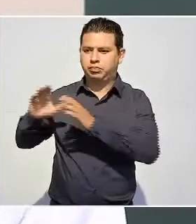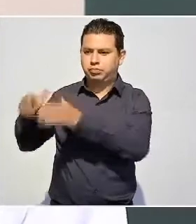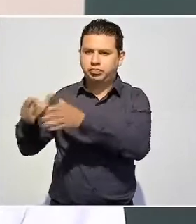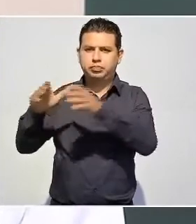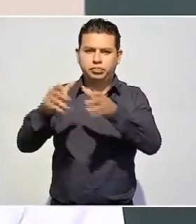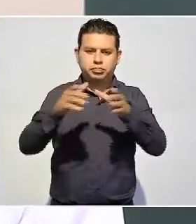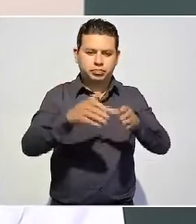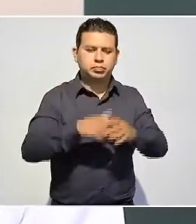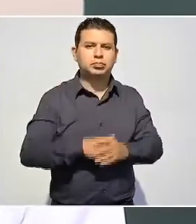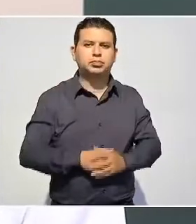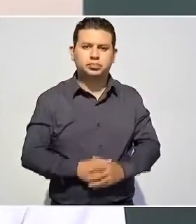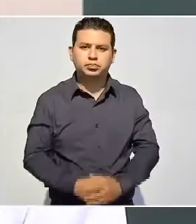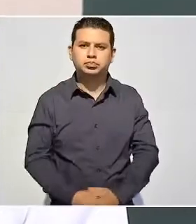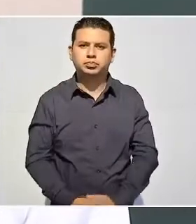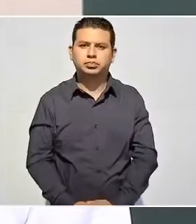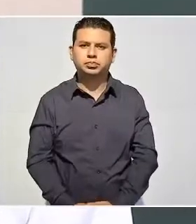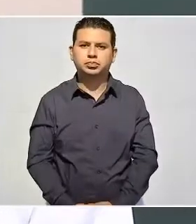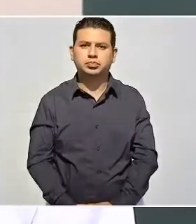En